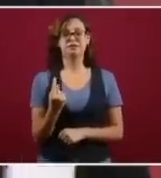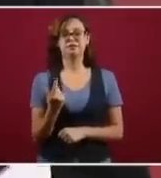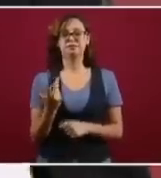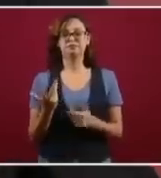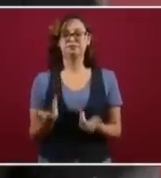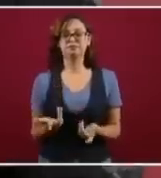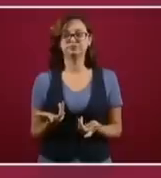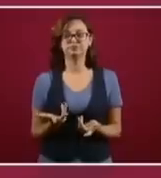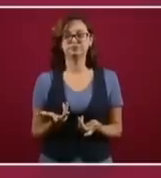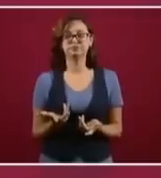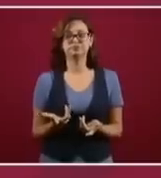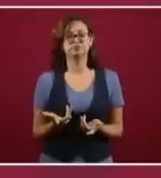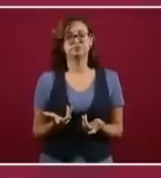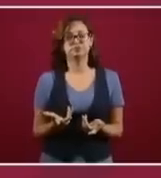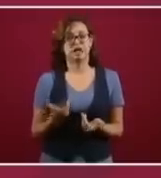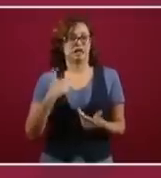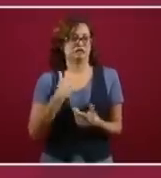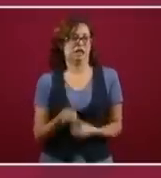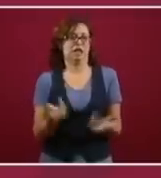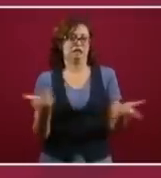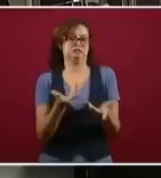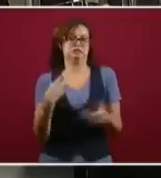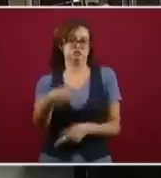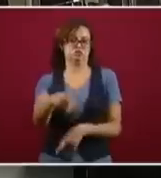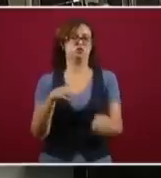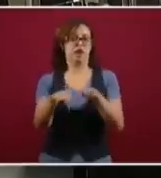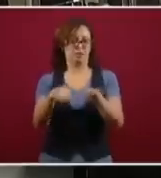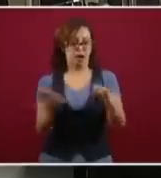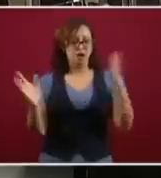ya les dejo a ustedes sin trabajo.